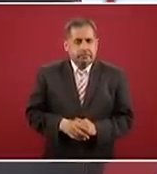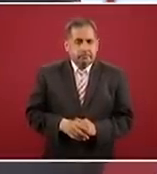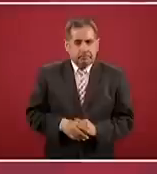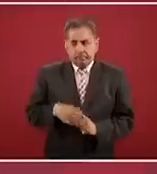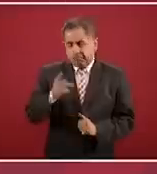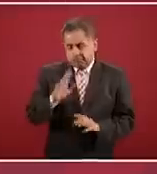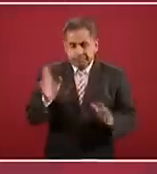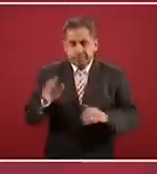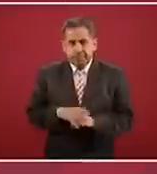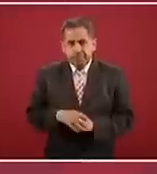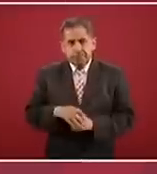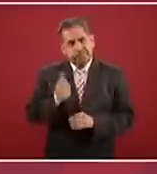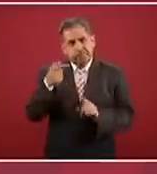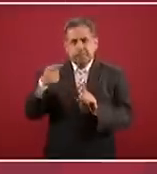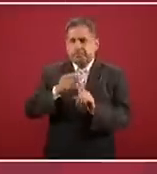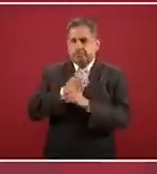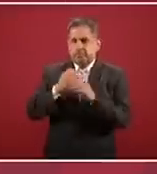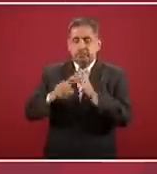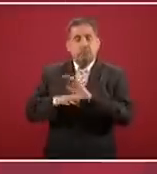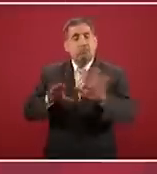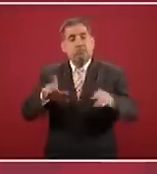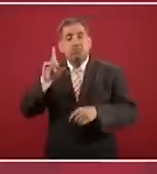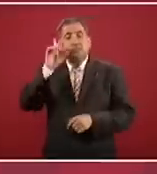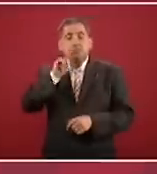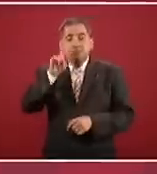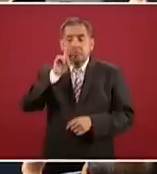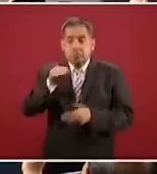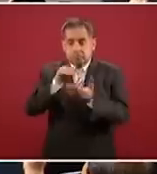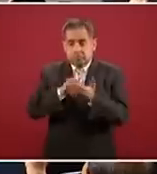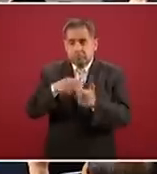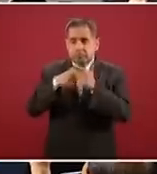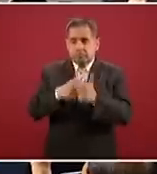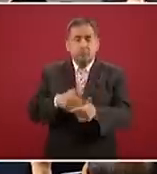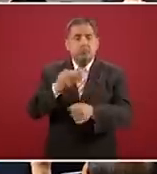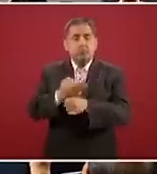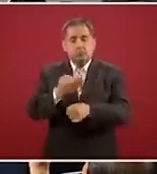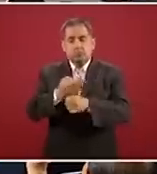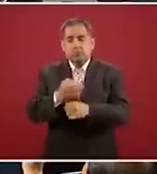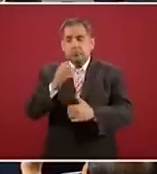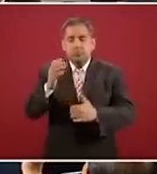Pero bueno, ese es otro asunto. Mañana vamos a continuar, porque ya hoy…